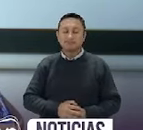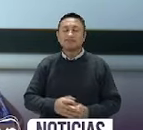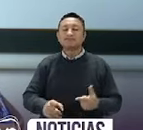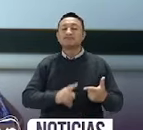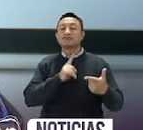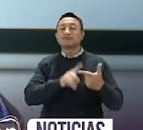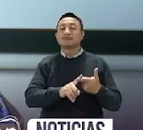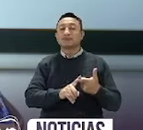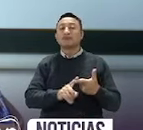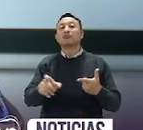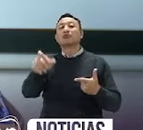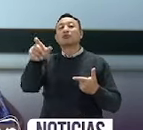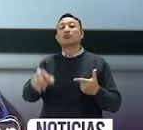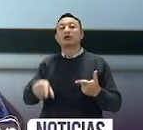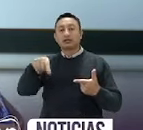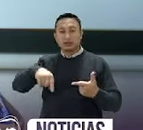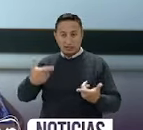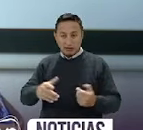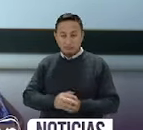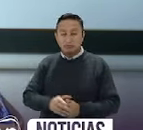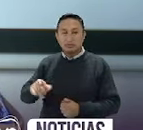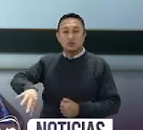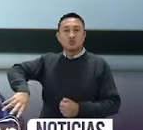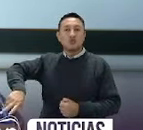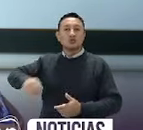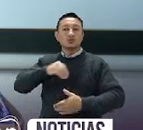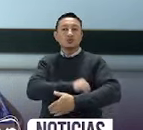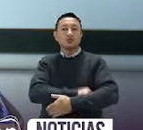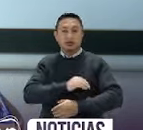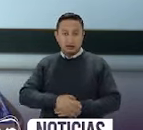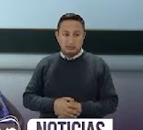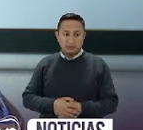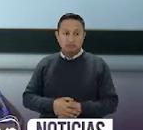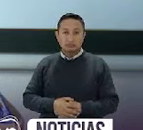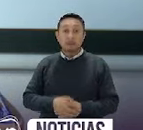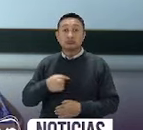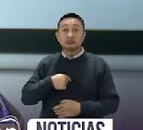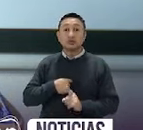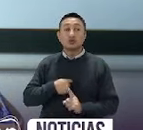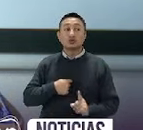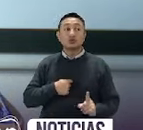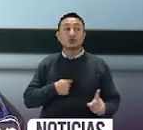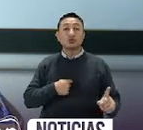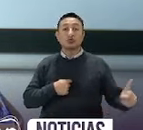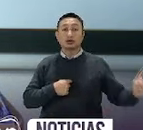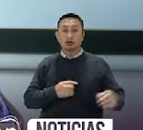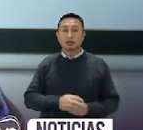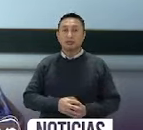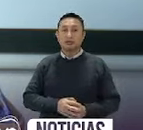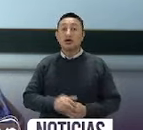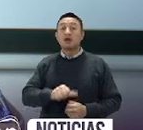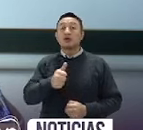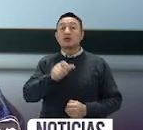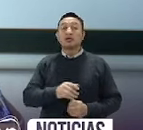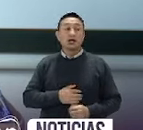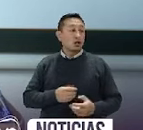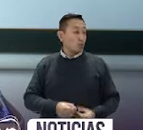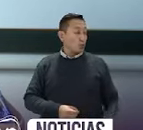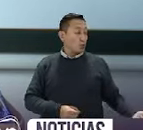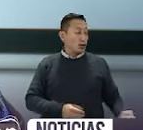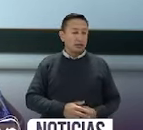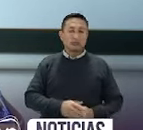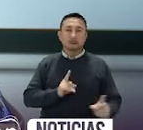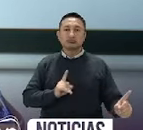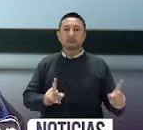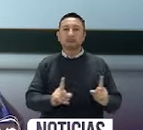persona que ya sustrae el objeto también trata al momento que sale del local comercial entregar a otra persona ese objeto que se